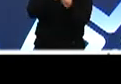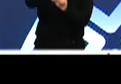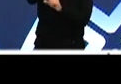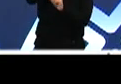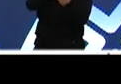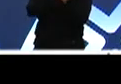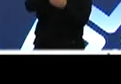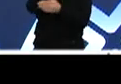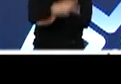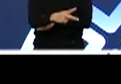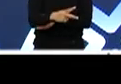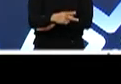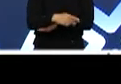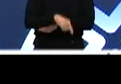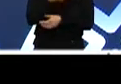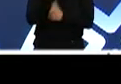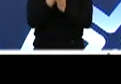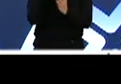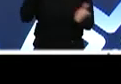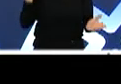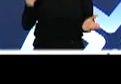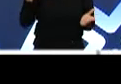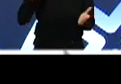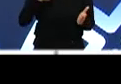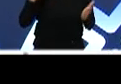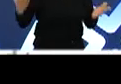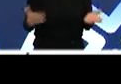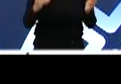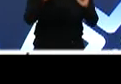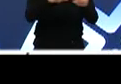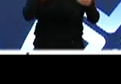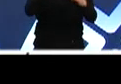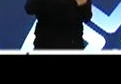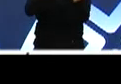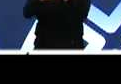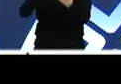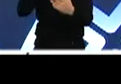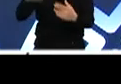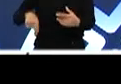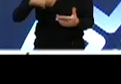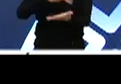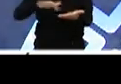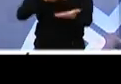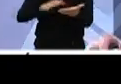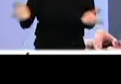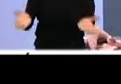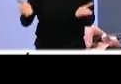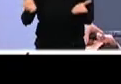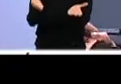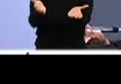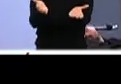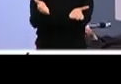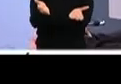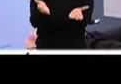Cultura de la Ciudad de México. En ese entonces se impulsaron muchos proyectos de fomento a la lectura,